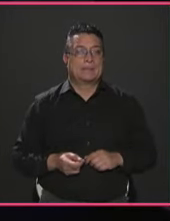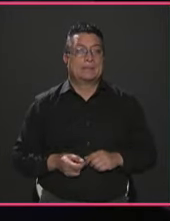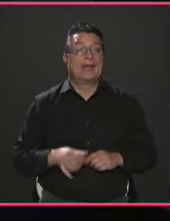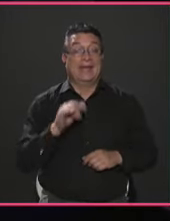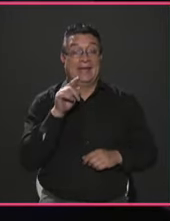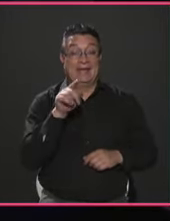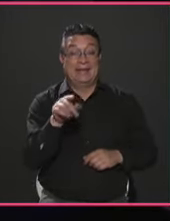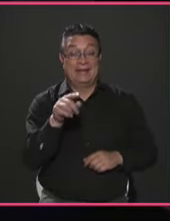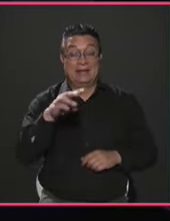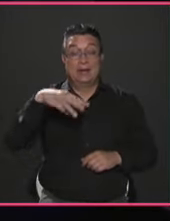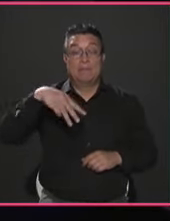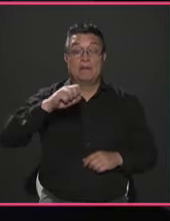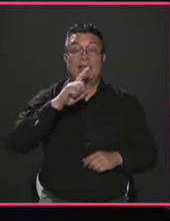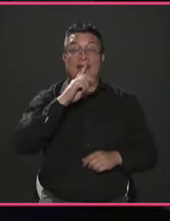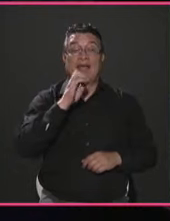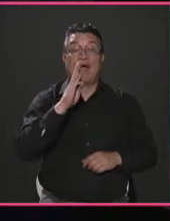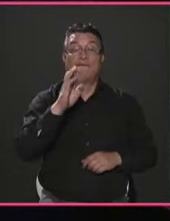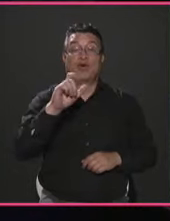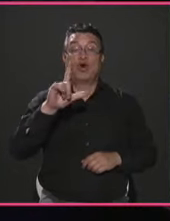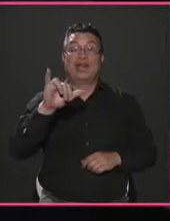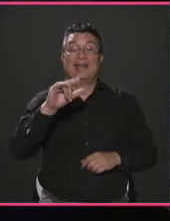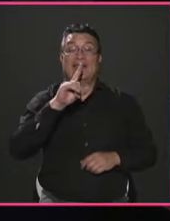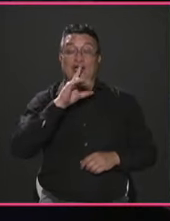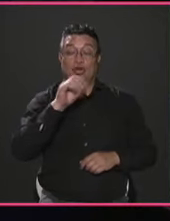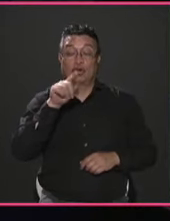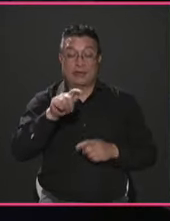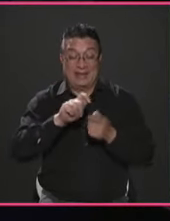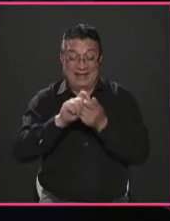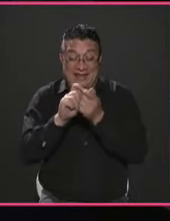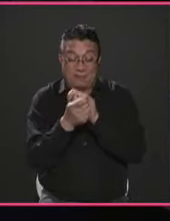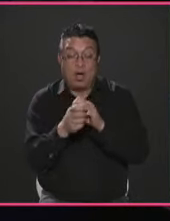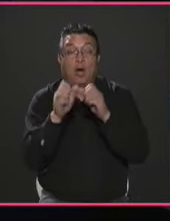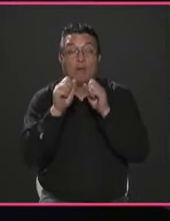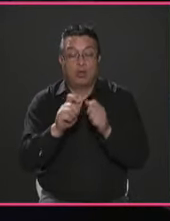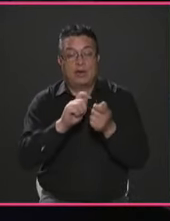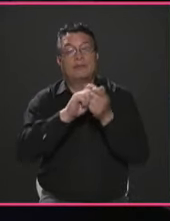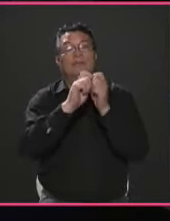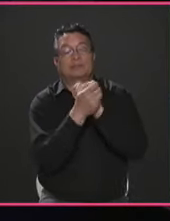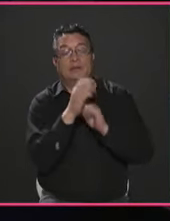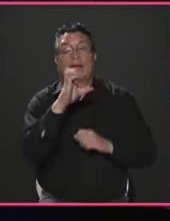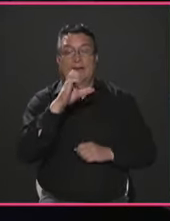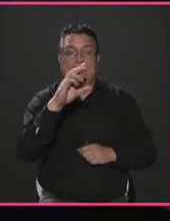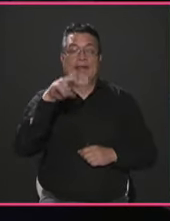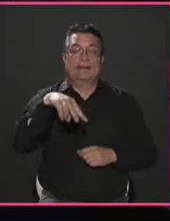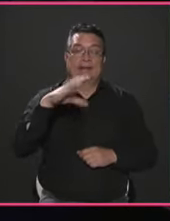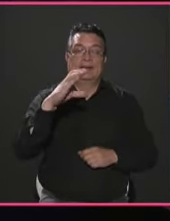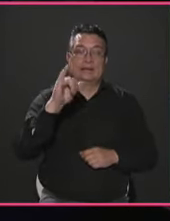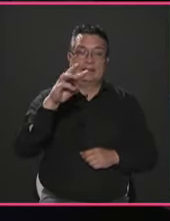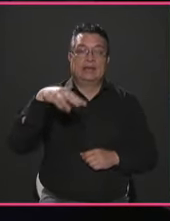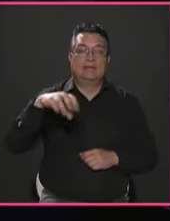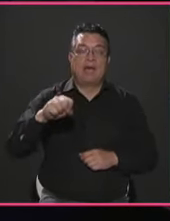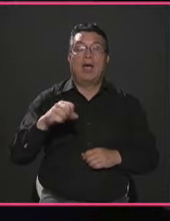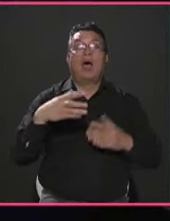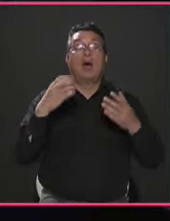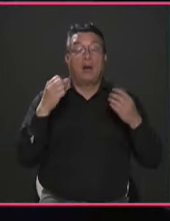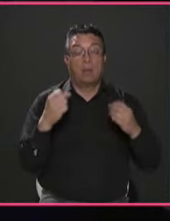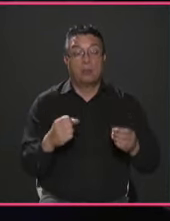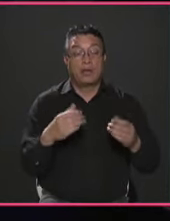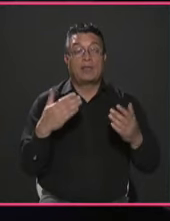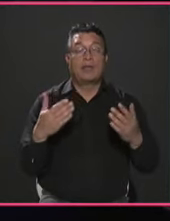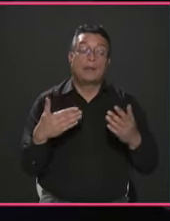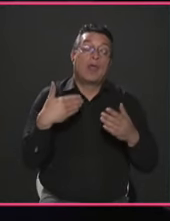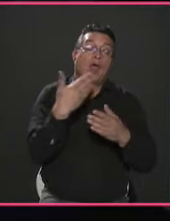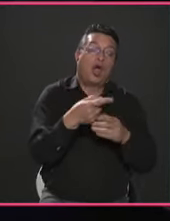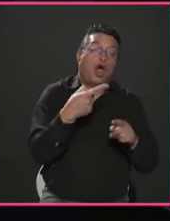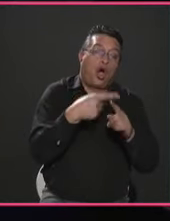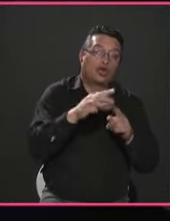y este metabolito pequeñ transformado se pueden convertir también en enzimas que va a arrojar otro